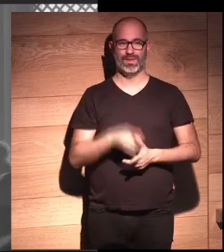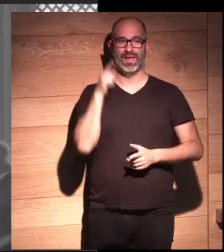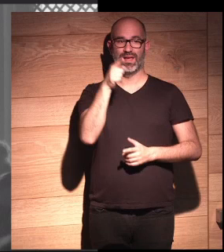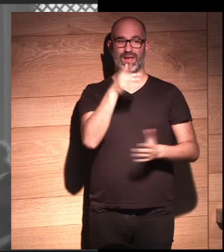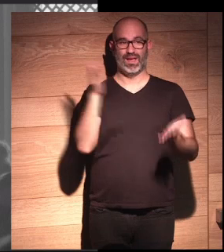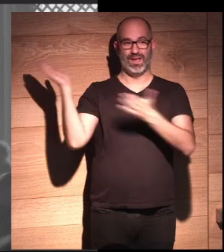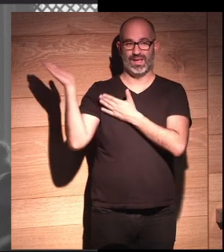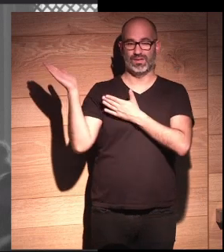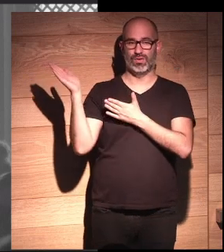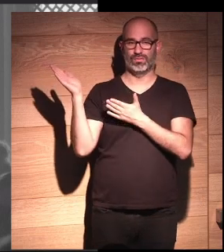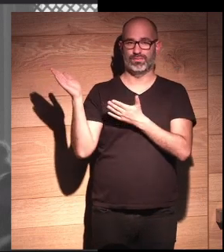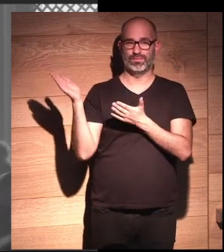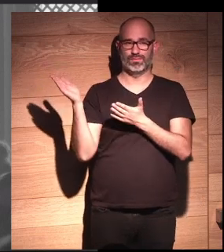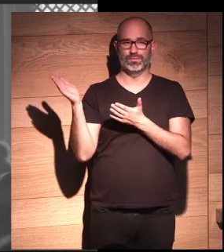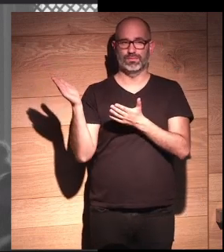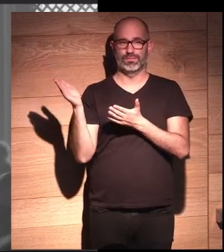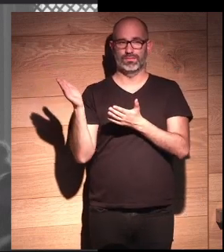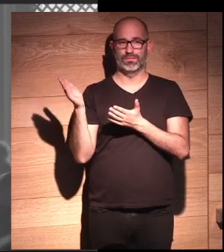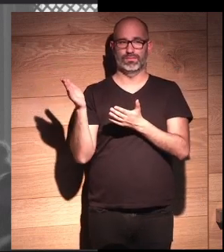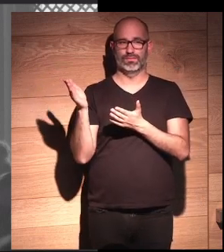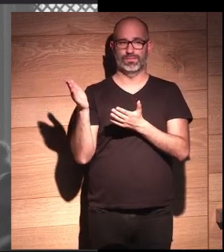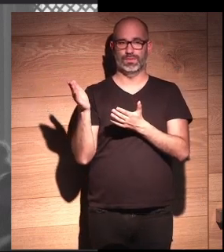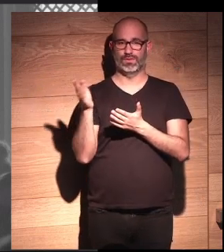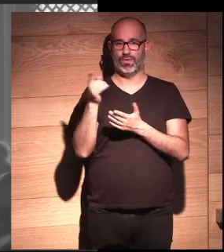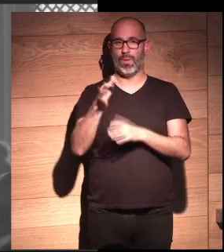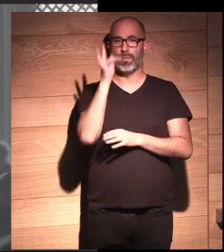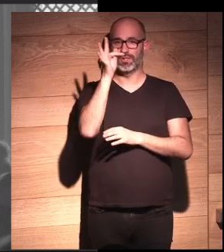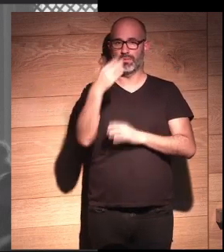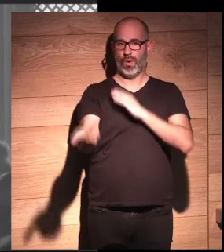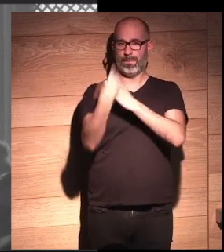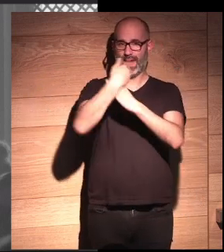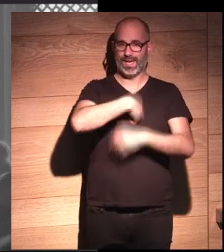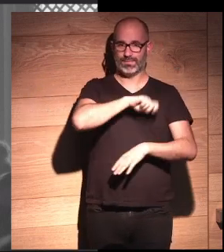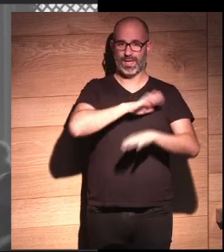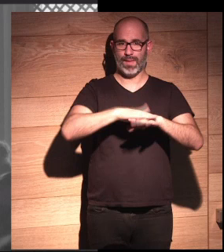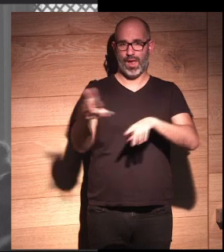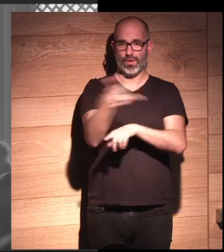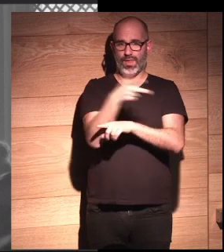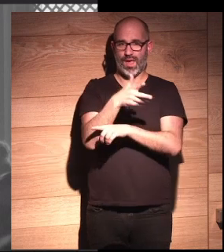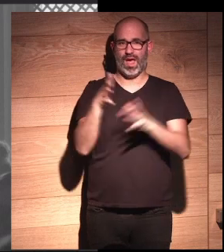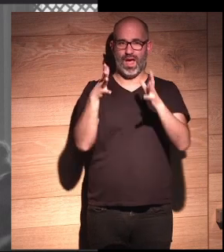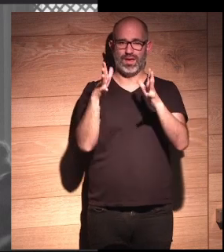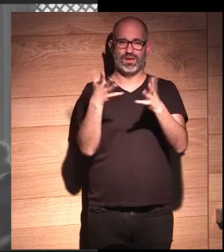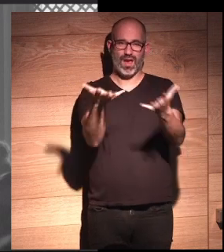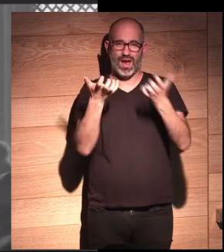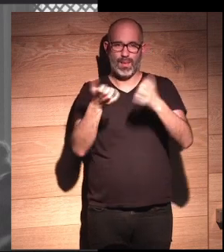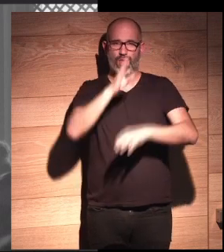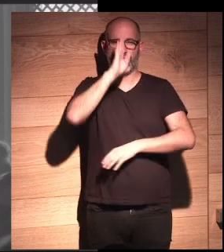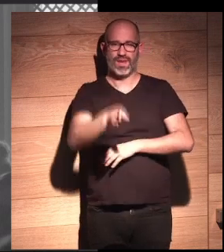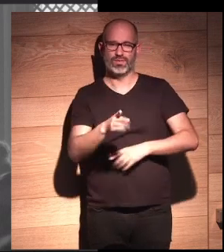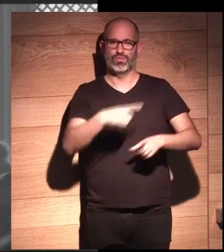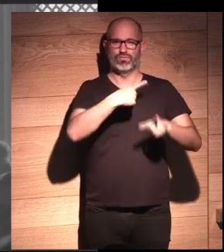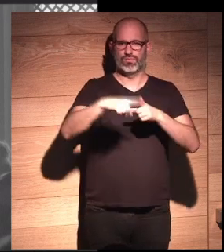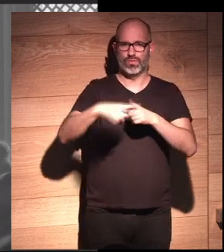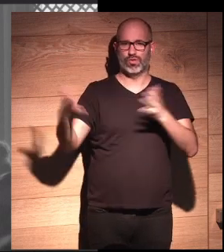Estos son realmente los pros de que vengan a rodar a nuestro país, ¿no? Ganamos a nivel directo con todo lo que